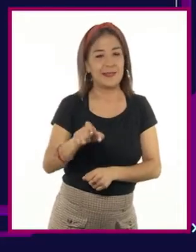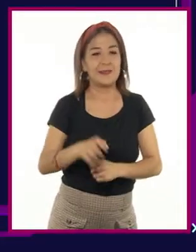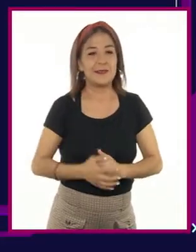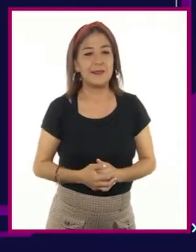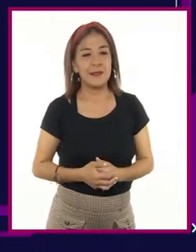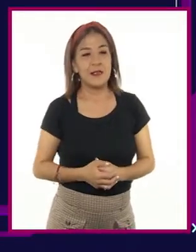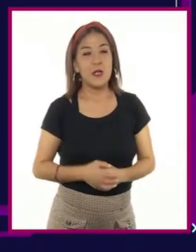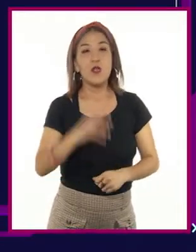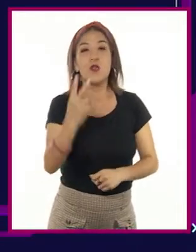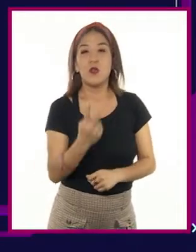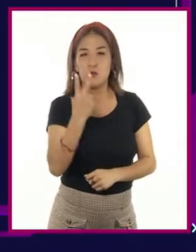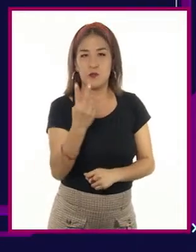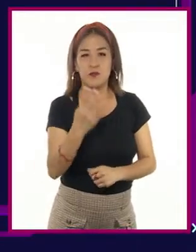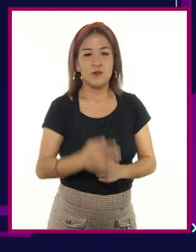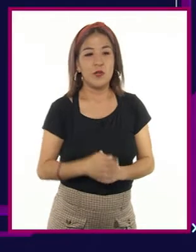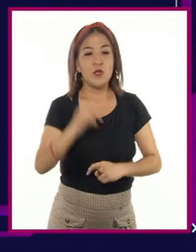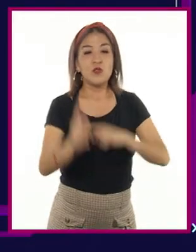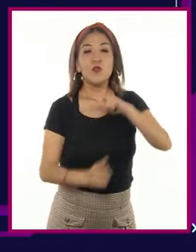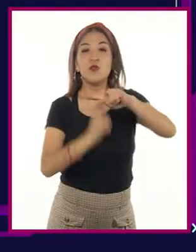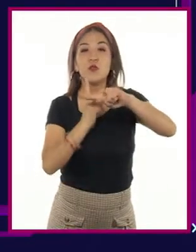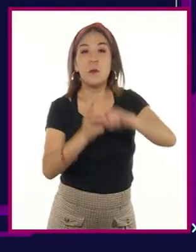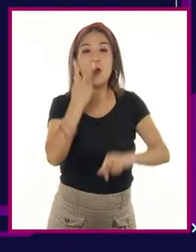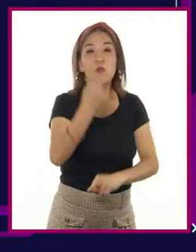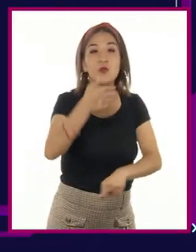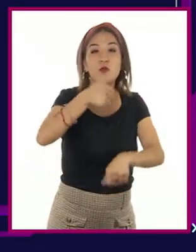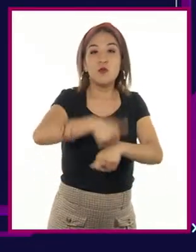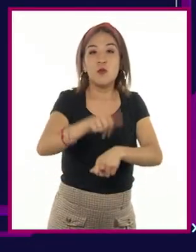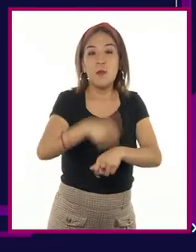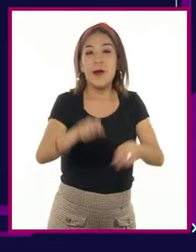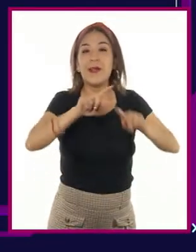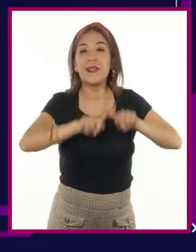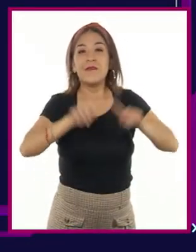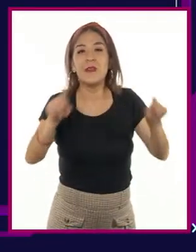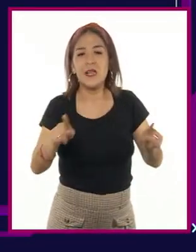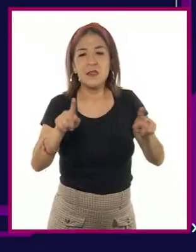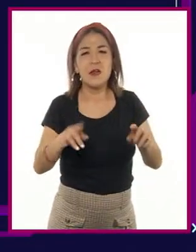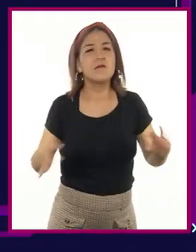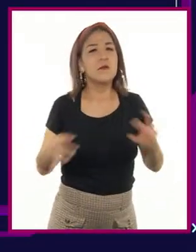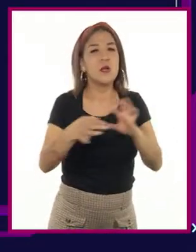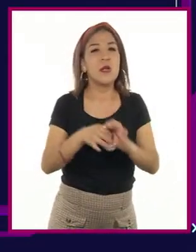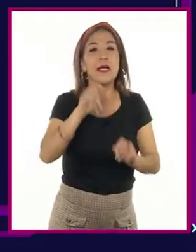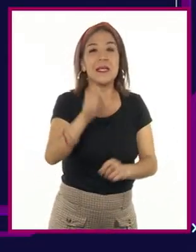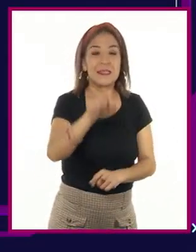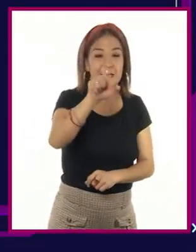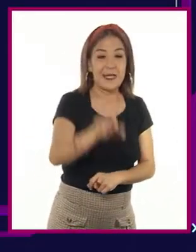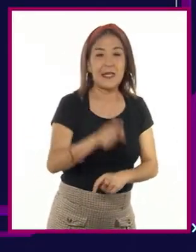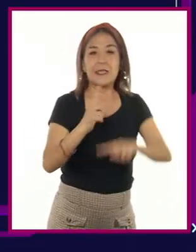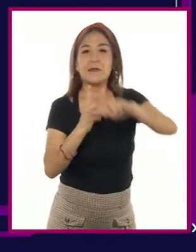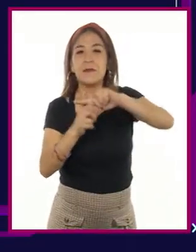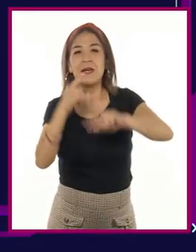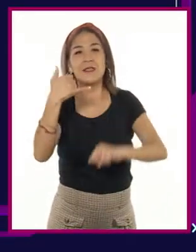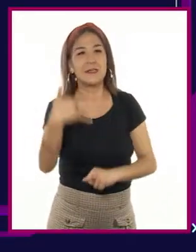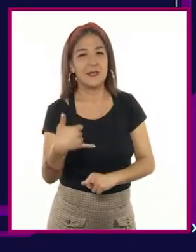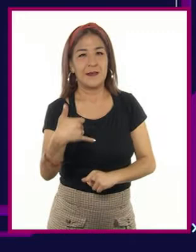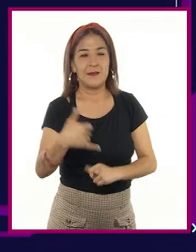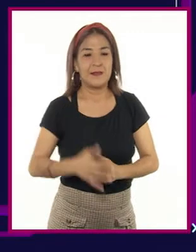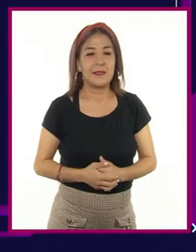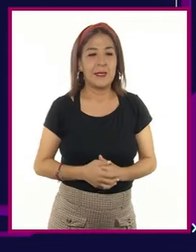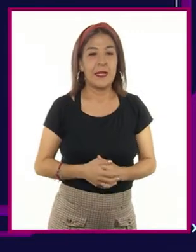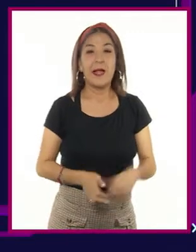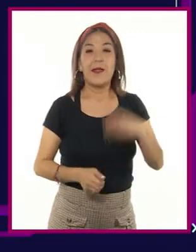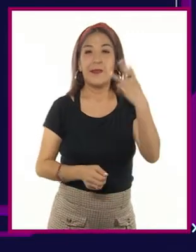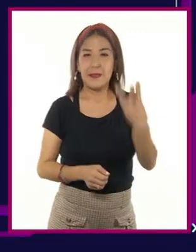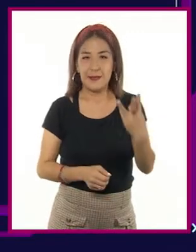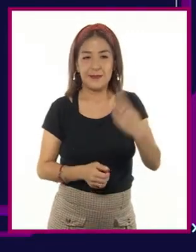2 la suma de dos números diferentes corresponde a x + 3